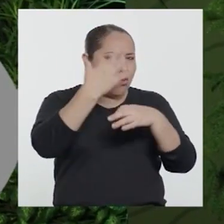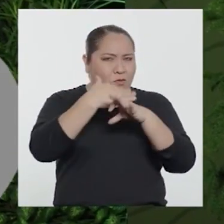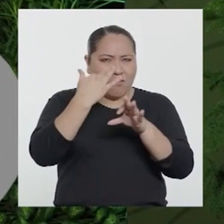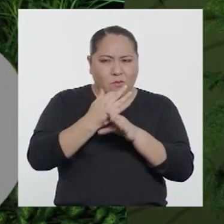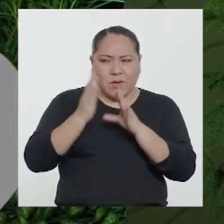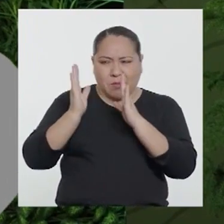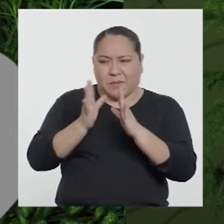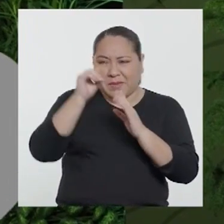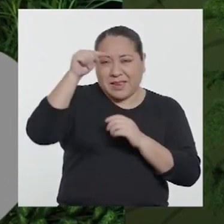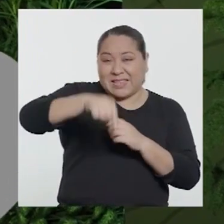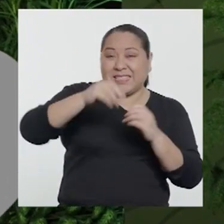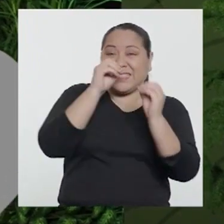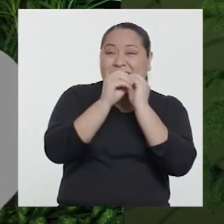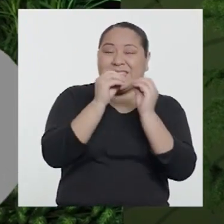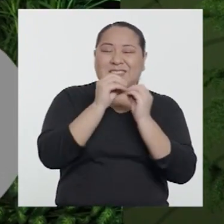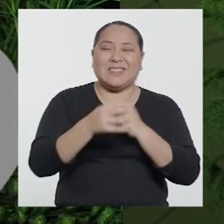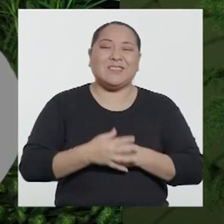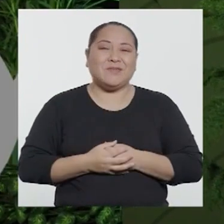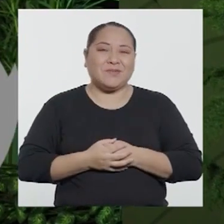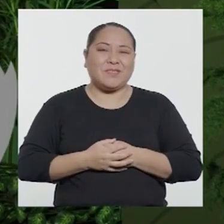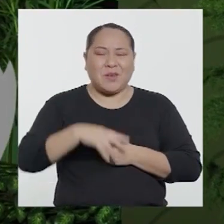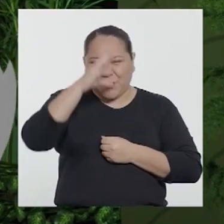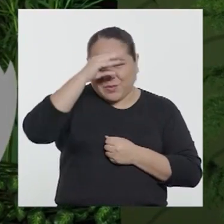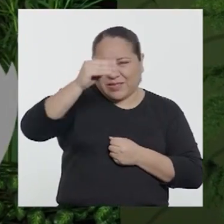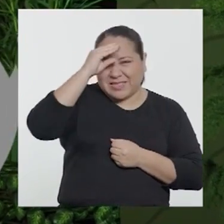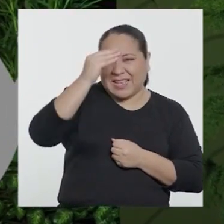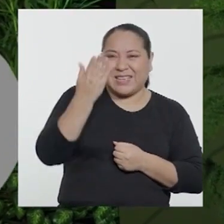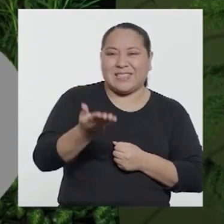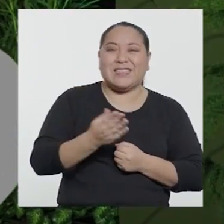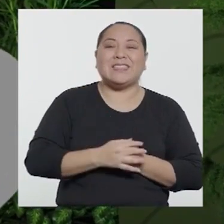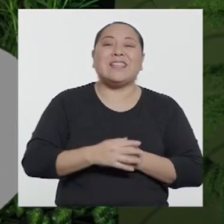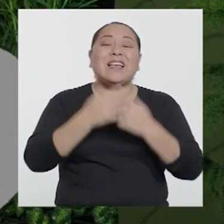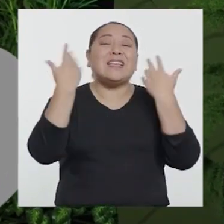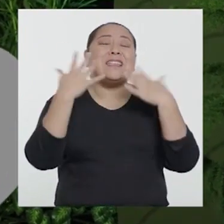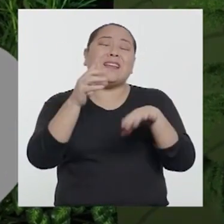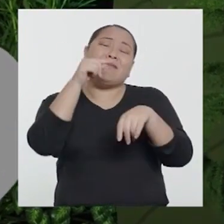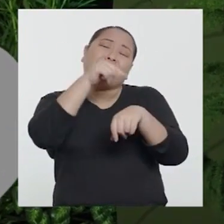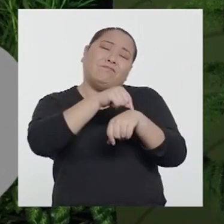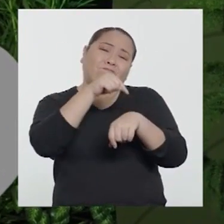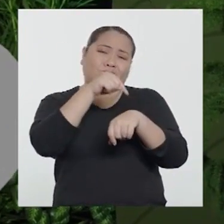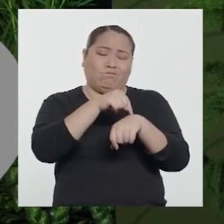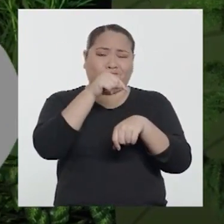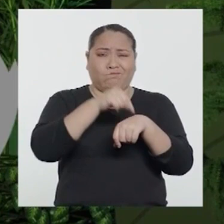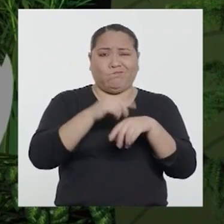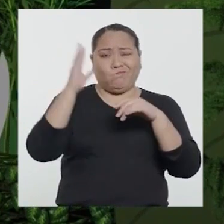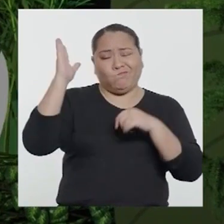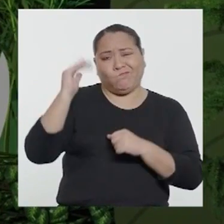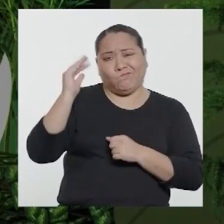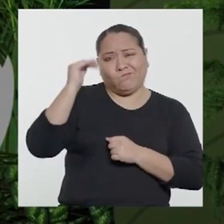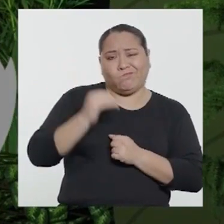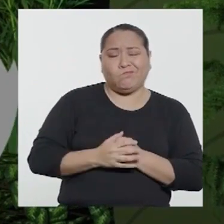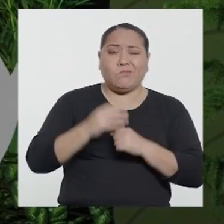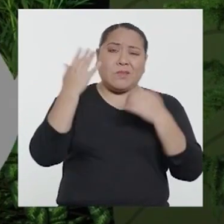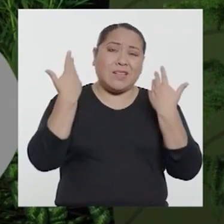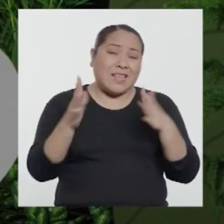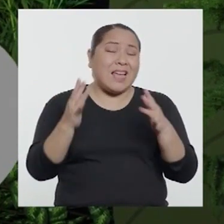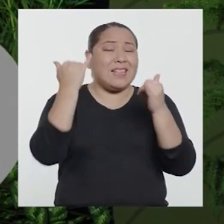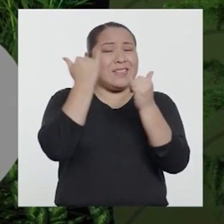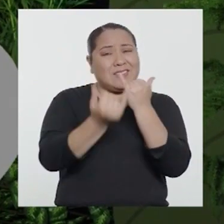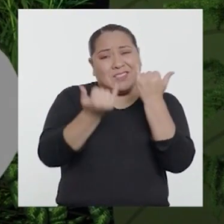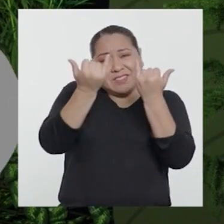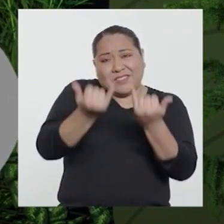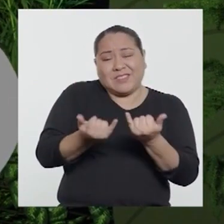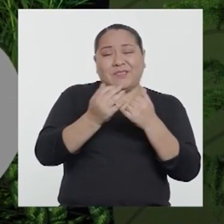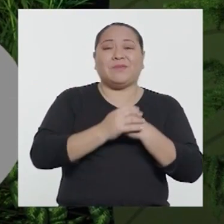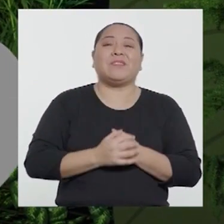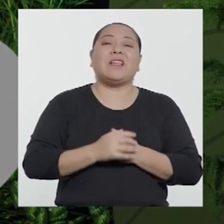elaborar esta solución. ¡Chicas y chicos! ¡Ha llegado el momento de despedirnos! ¡Eso ha sido todo por